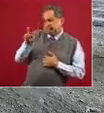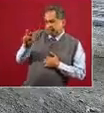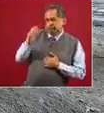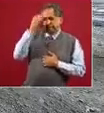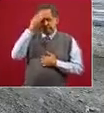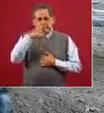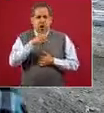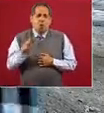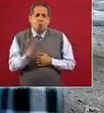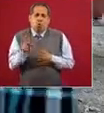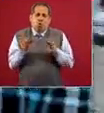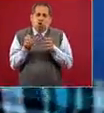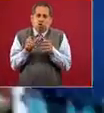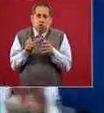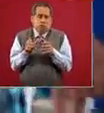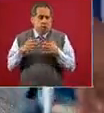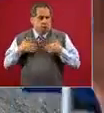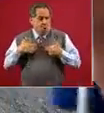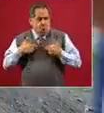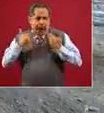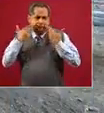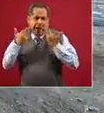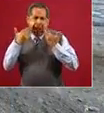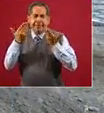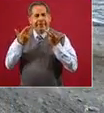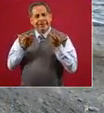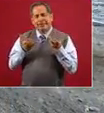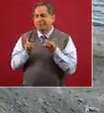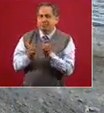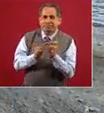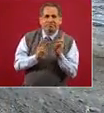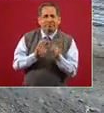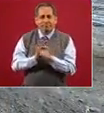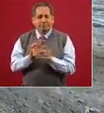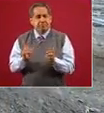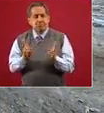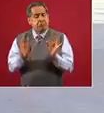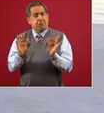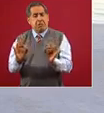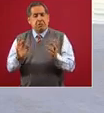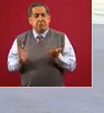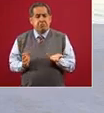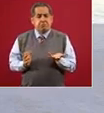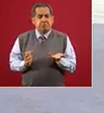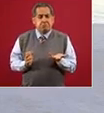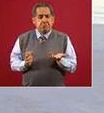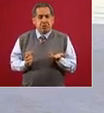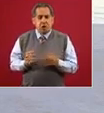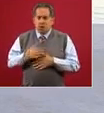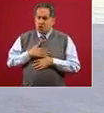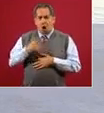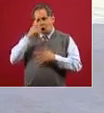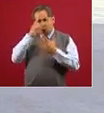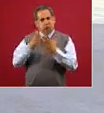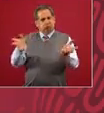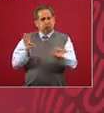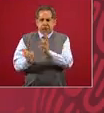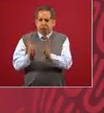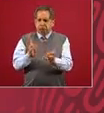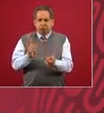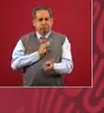chico. Me considero una persona amable, amigable y que estoy abierto para todas las